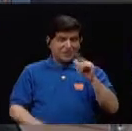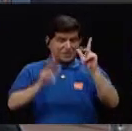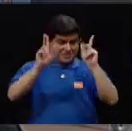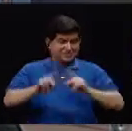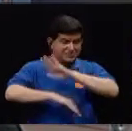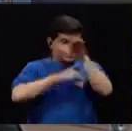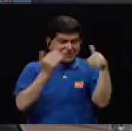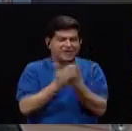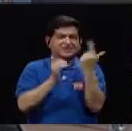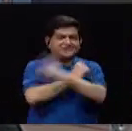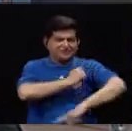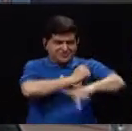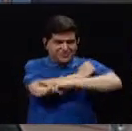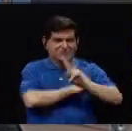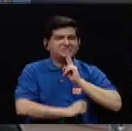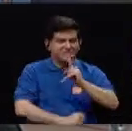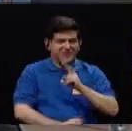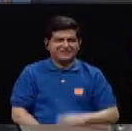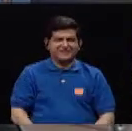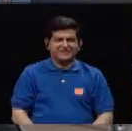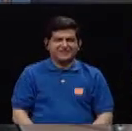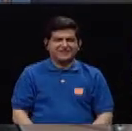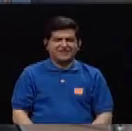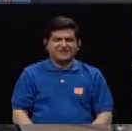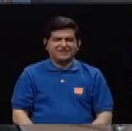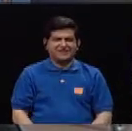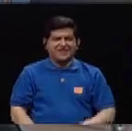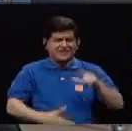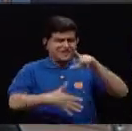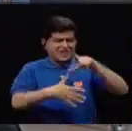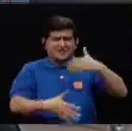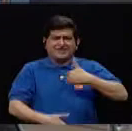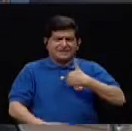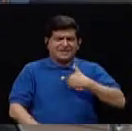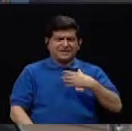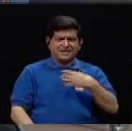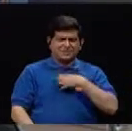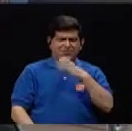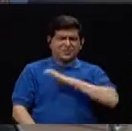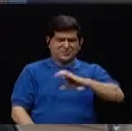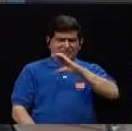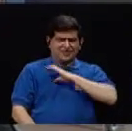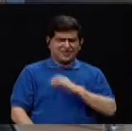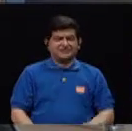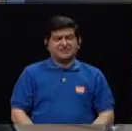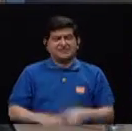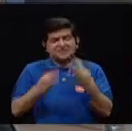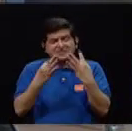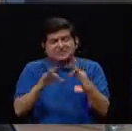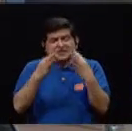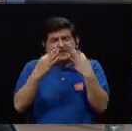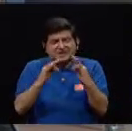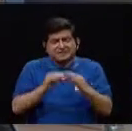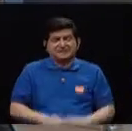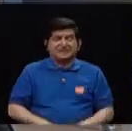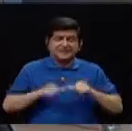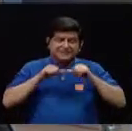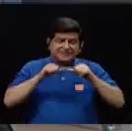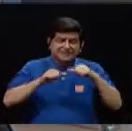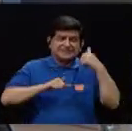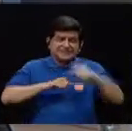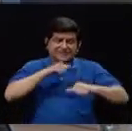mismos en todos los países, ¿verdad? Claro, simplemente Latinoamérica tiene su particularidad, claro. De que ahí vamos, ¿verdad?, con pala y sí.